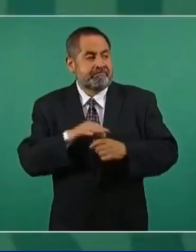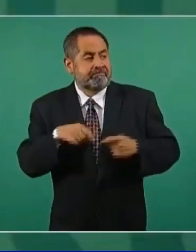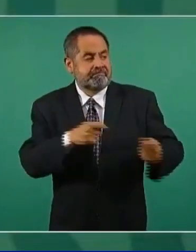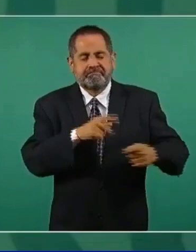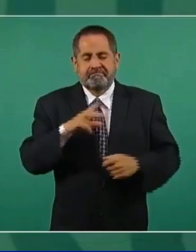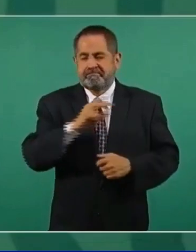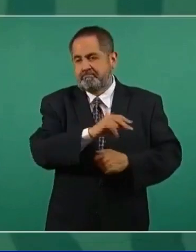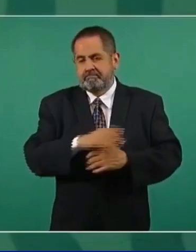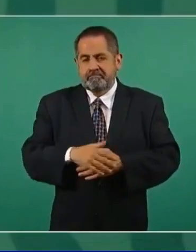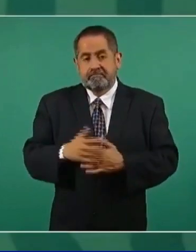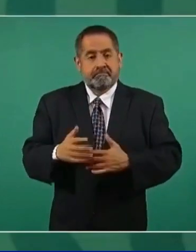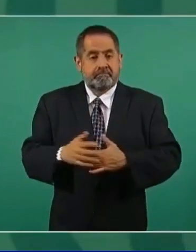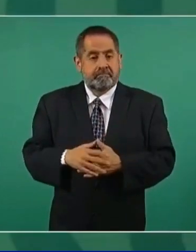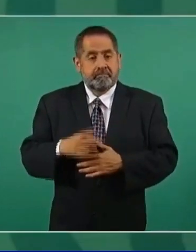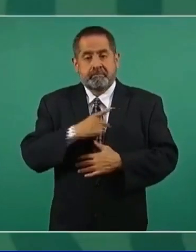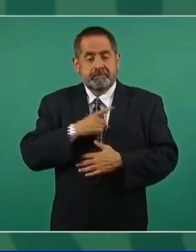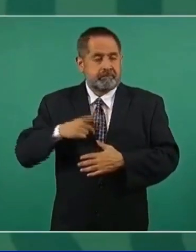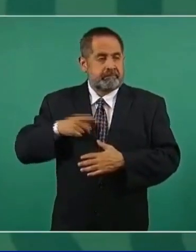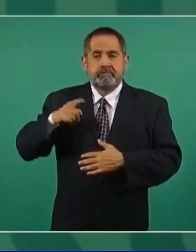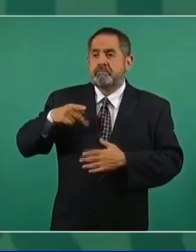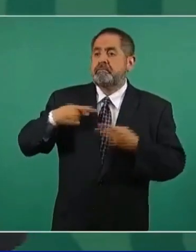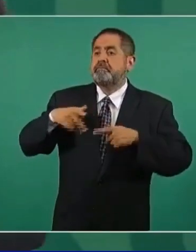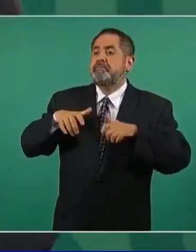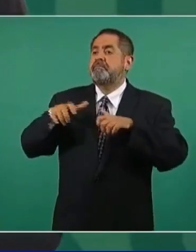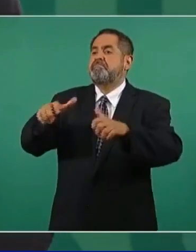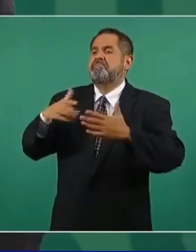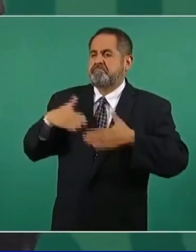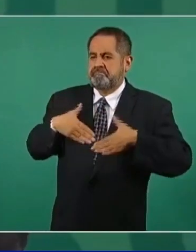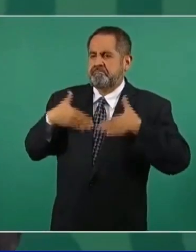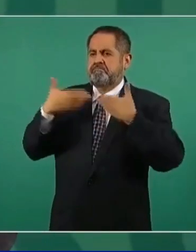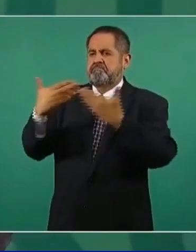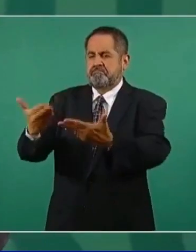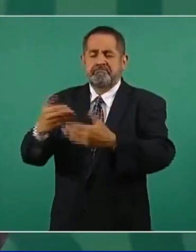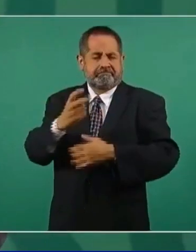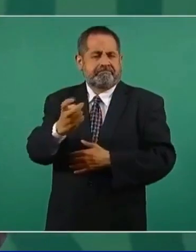Hay que tenerle mucha confianza a la gente